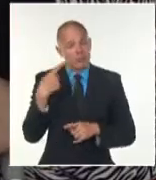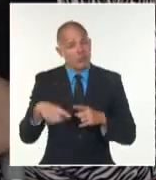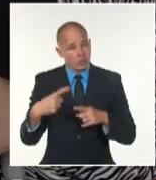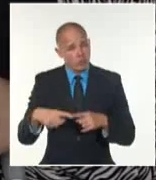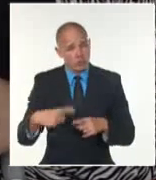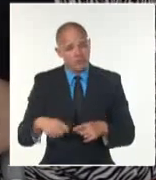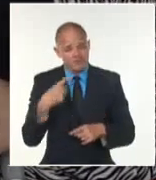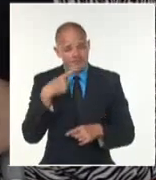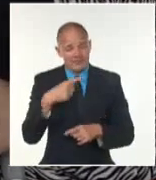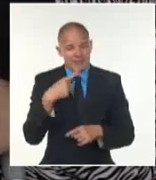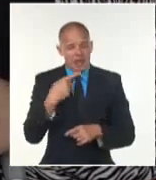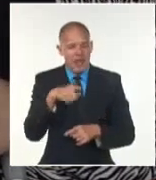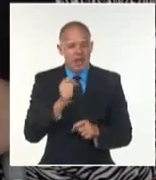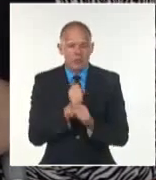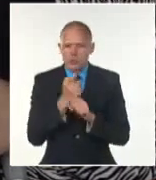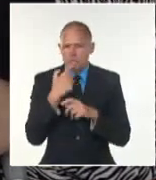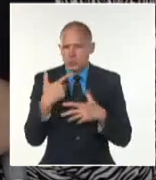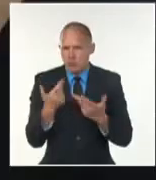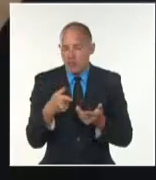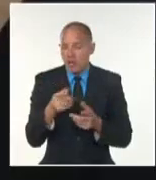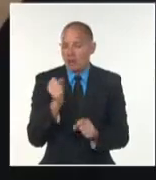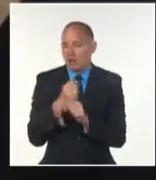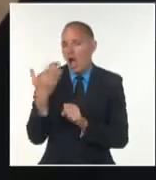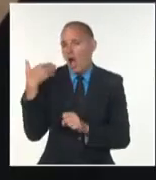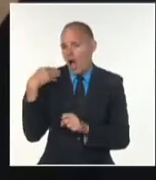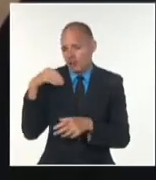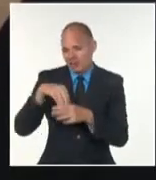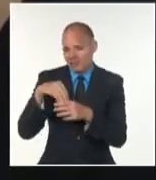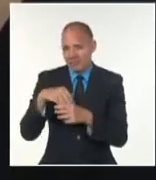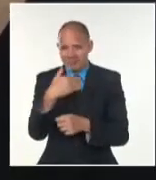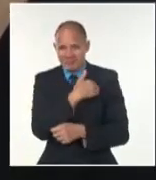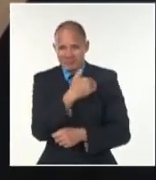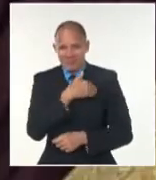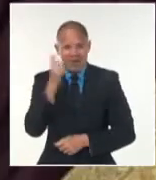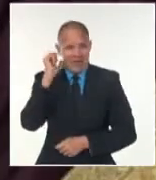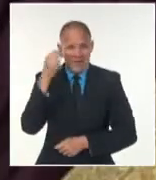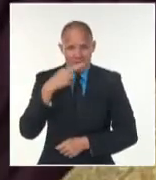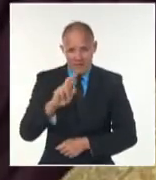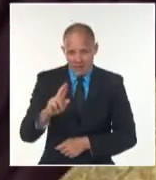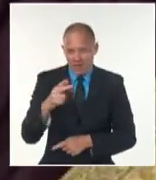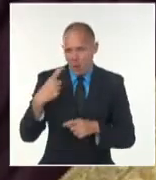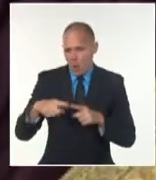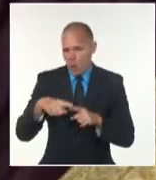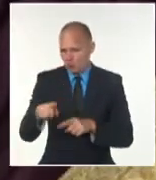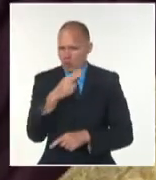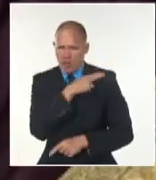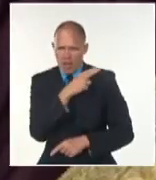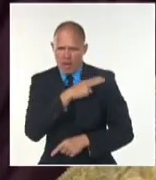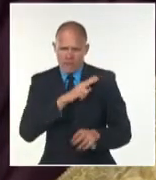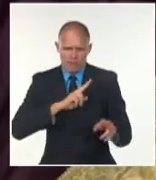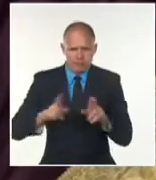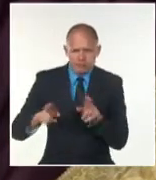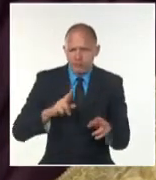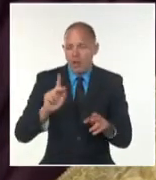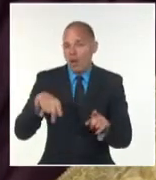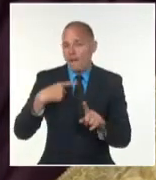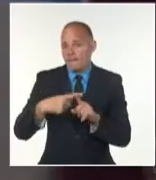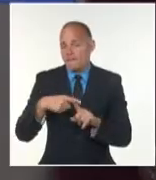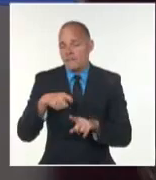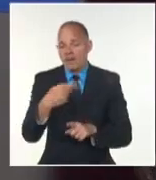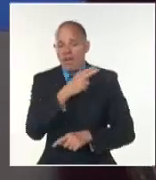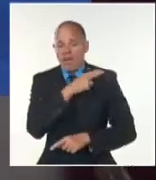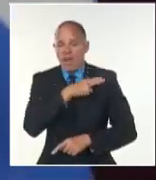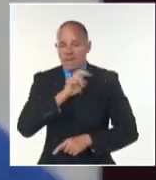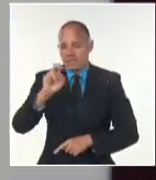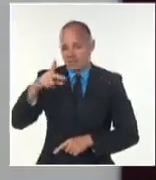múltiples responsabilidades en las fuerzas armadas revolucionarias se desempeñó como jefe de operaciones y segundo jefe del Estado Mayor